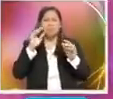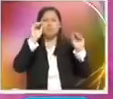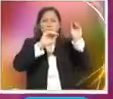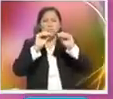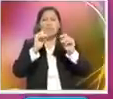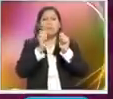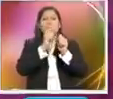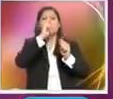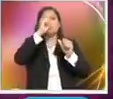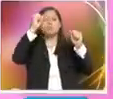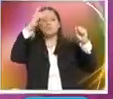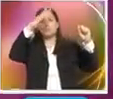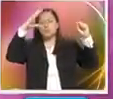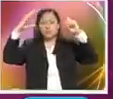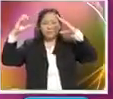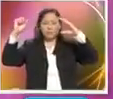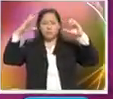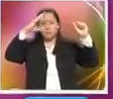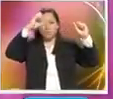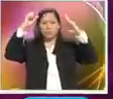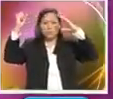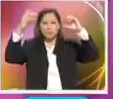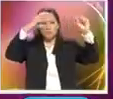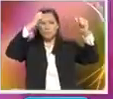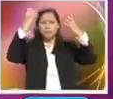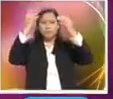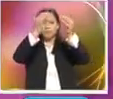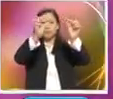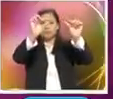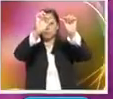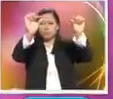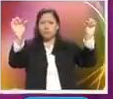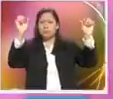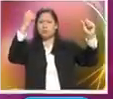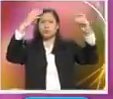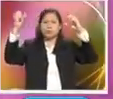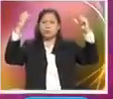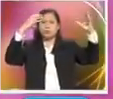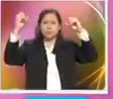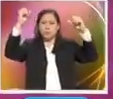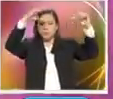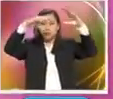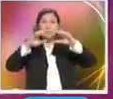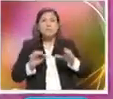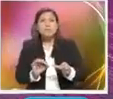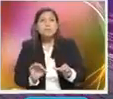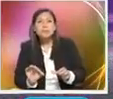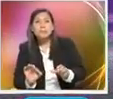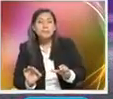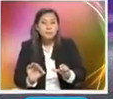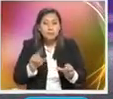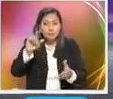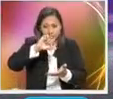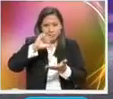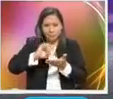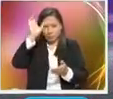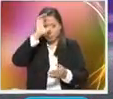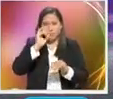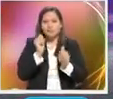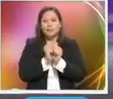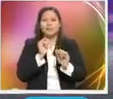las luces, programación de luces que hacen los técnicos de ahí del Centro de Cultura